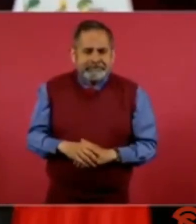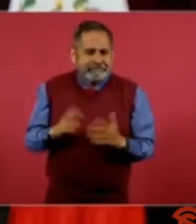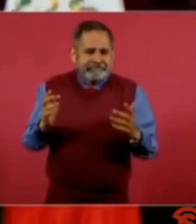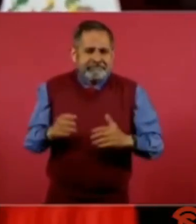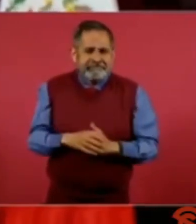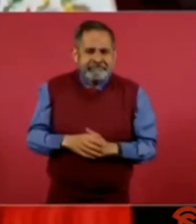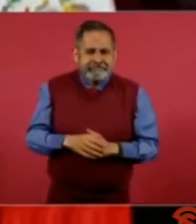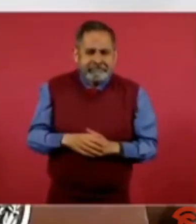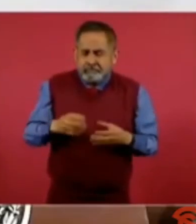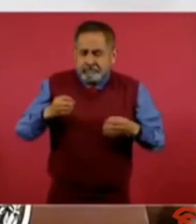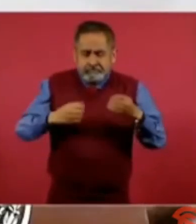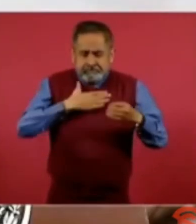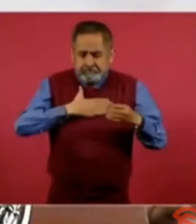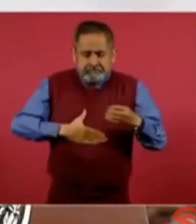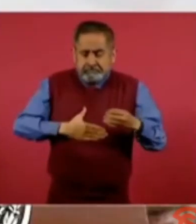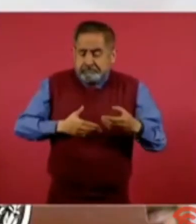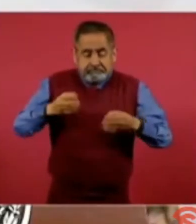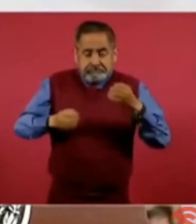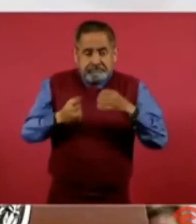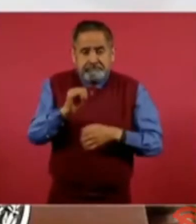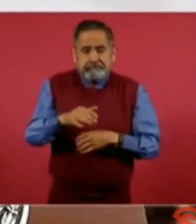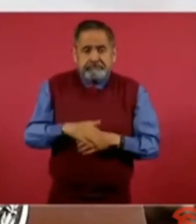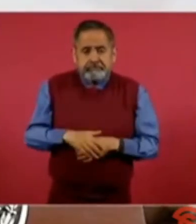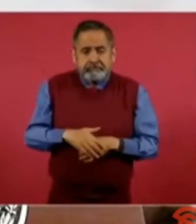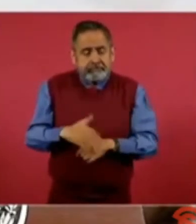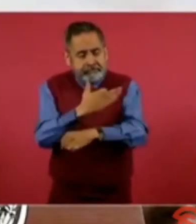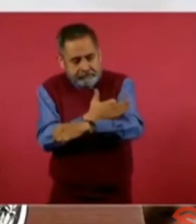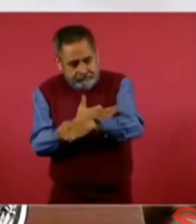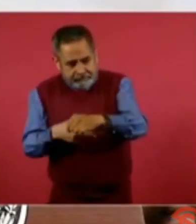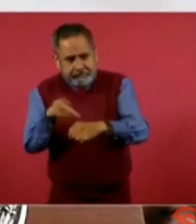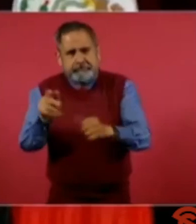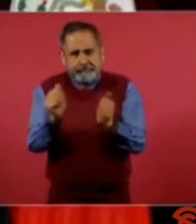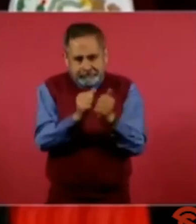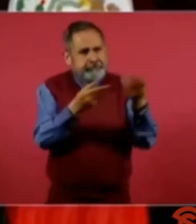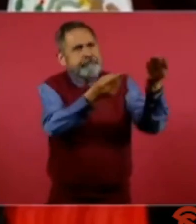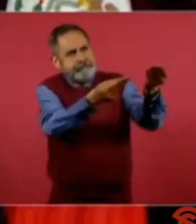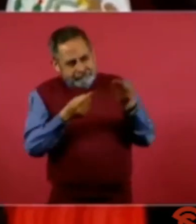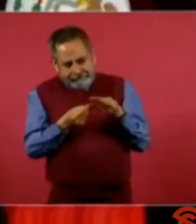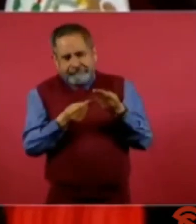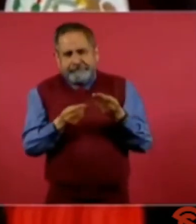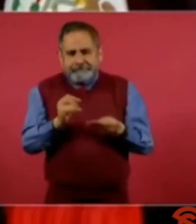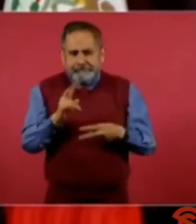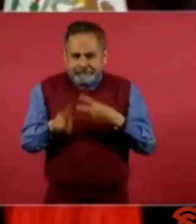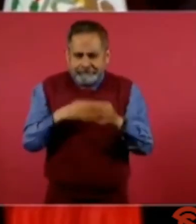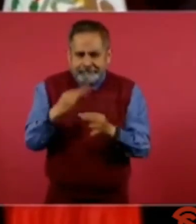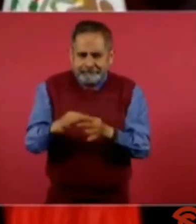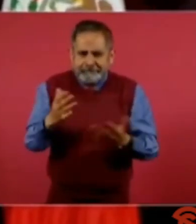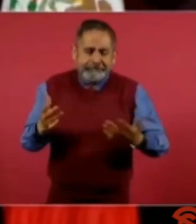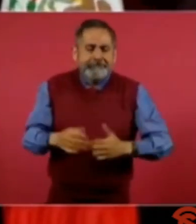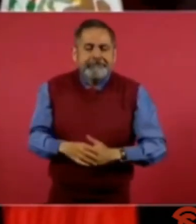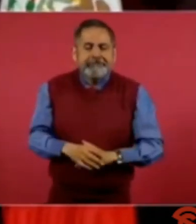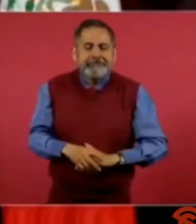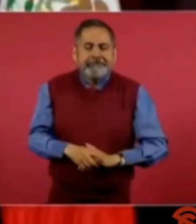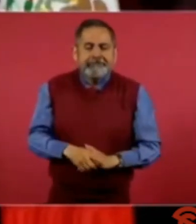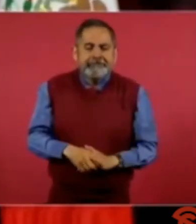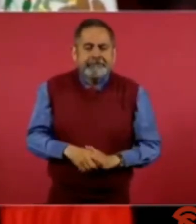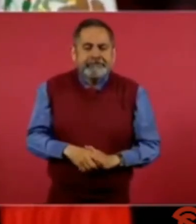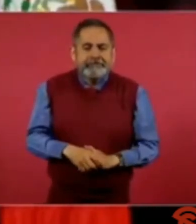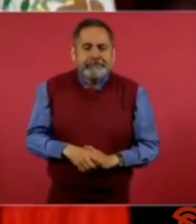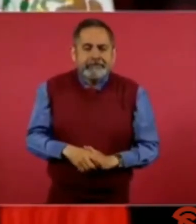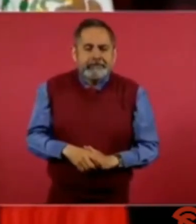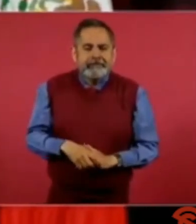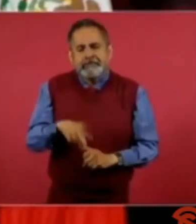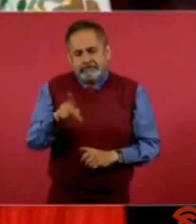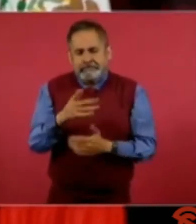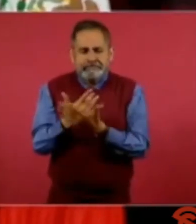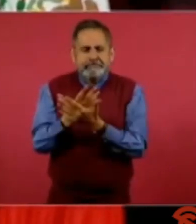la justicia pero llega entonces eh vamos a